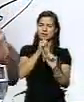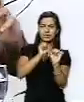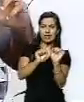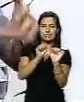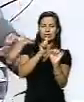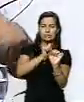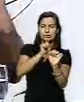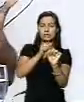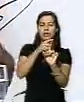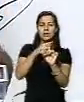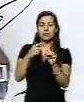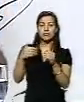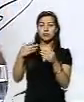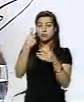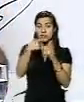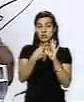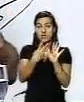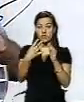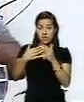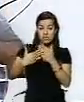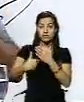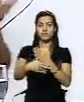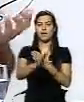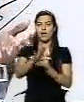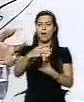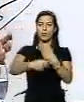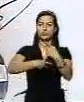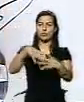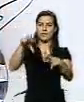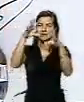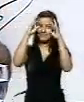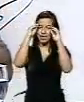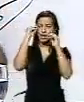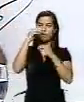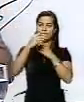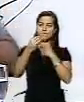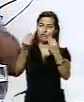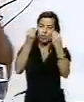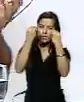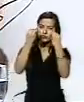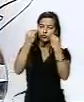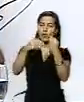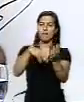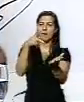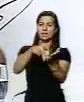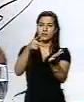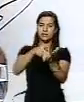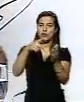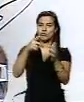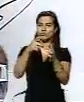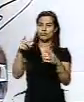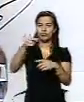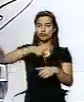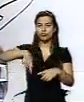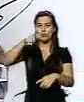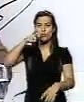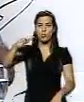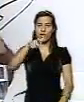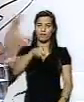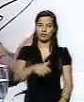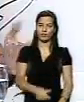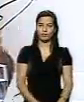99 en un proceso de formación y aprendizaje y participación general de todo el pueblo.